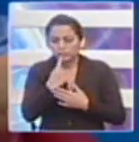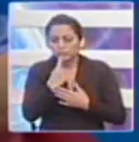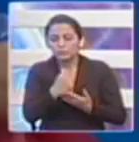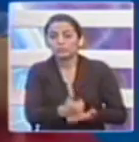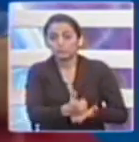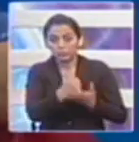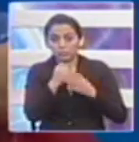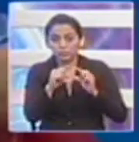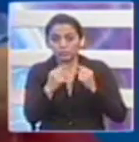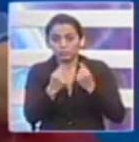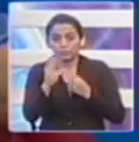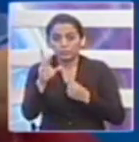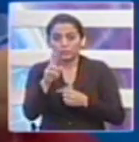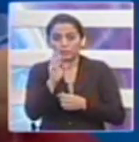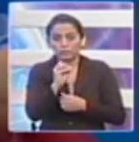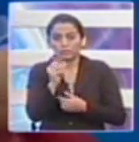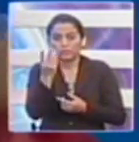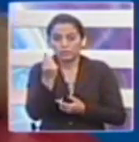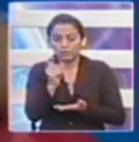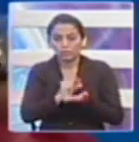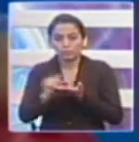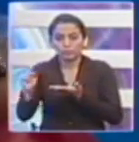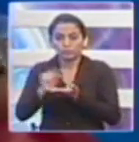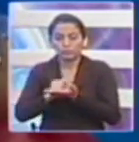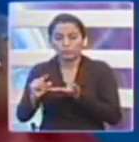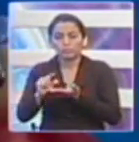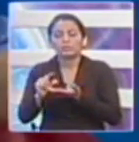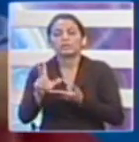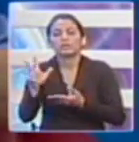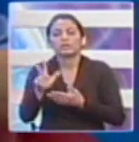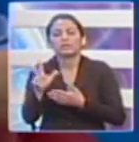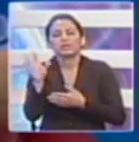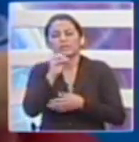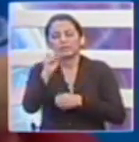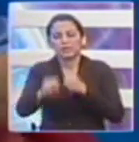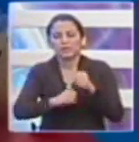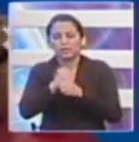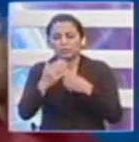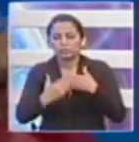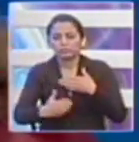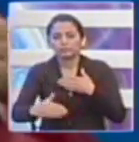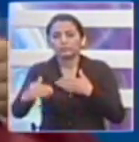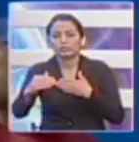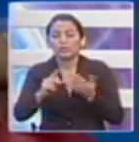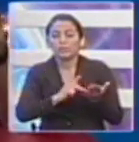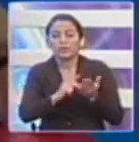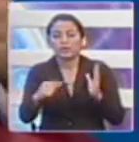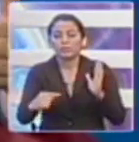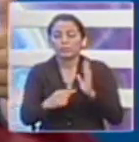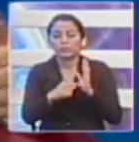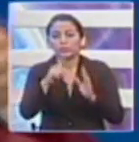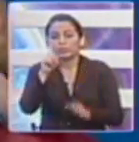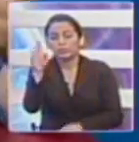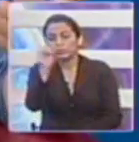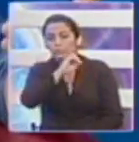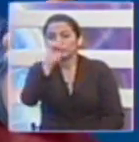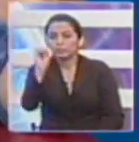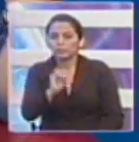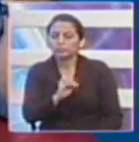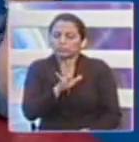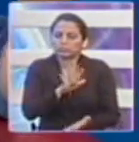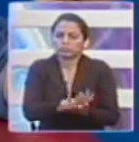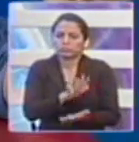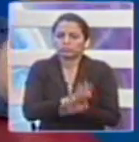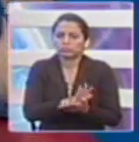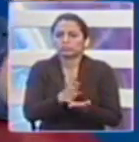a tener los créditos a 30 años, al 1% de interés y con años de gracia, que nos permite esa tranquilidad de venir a nuestro país, de